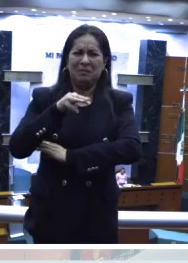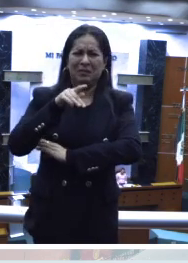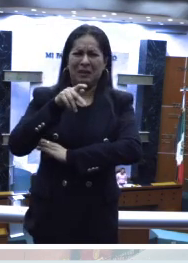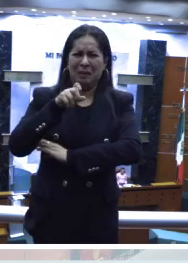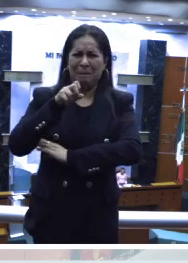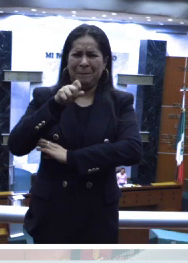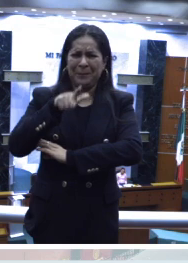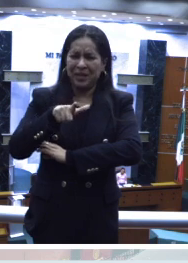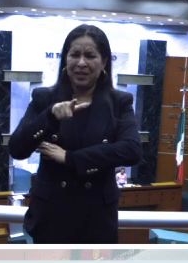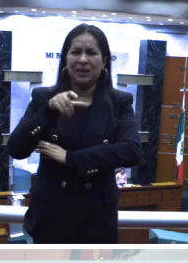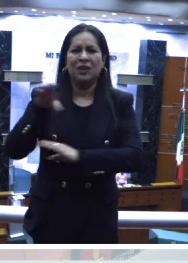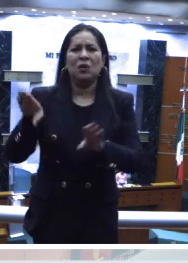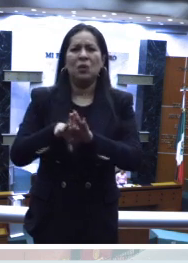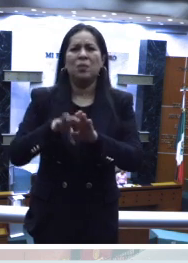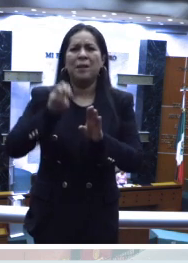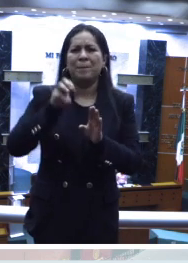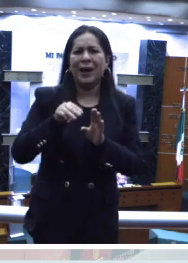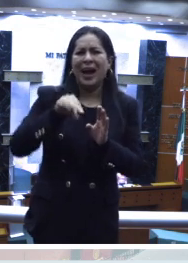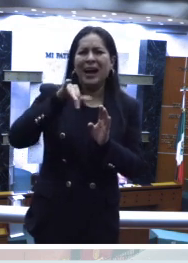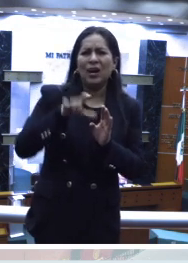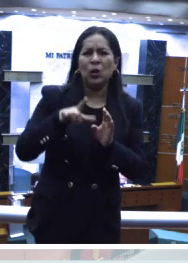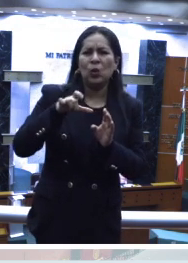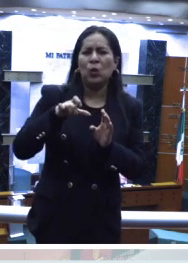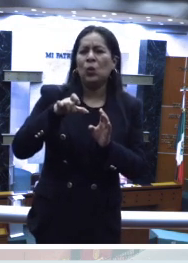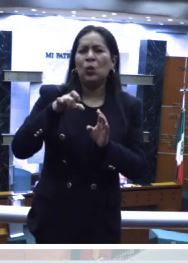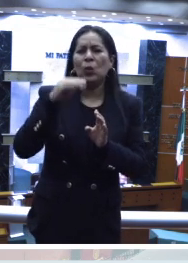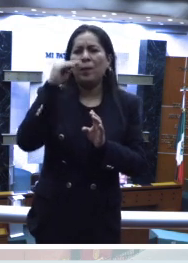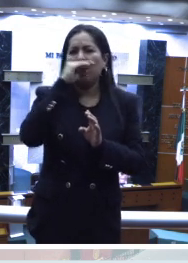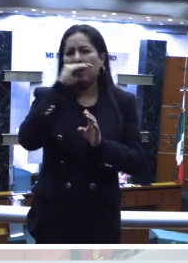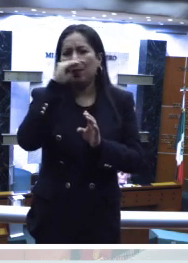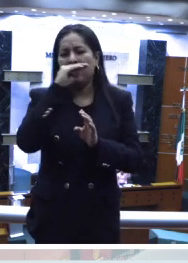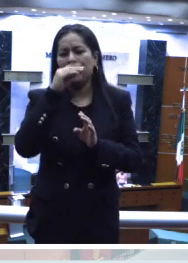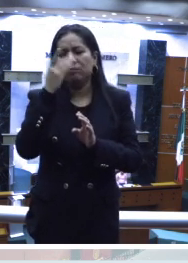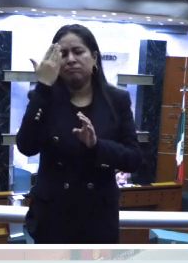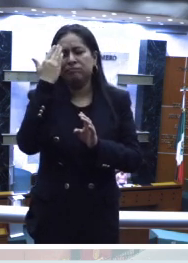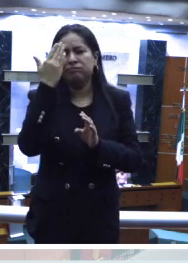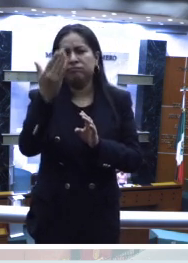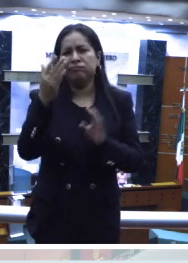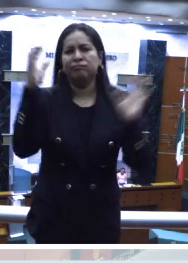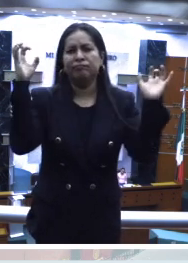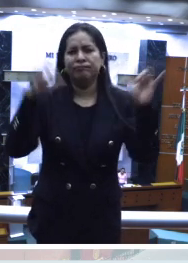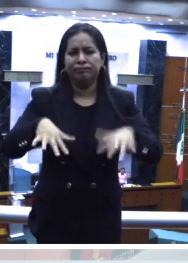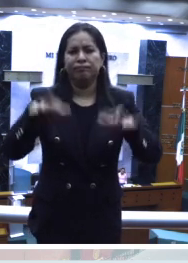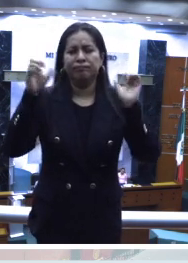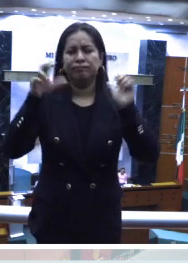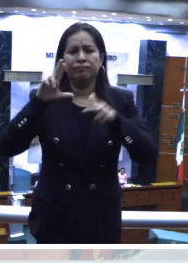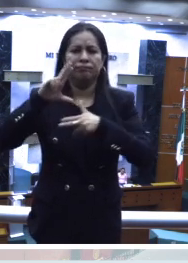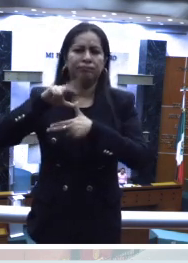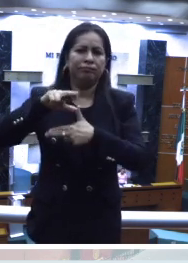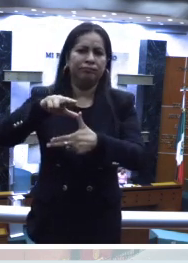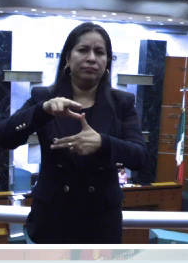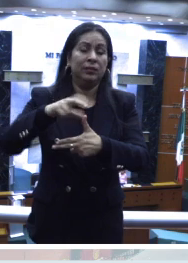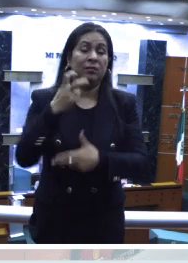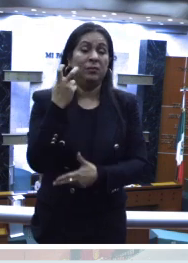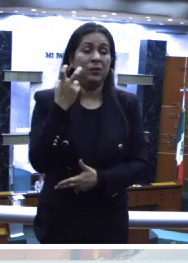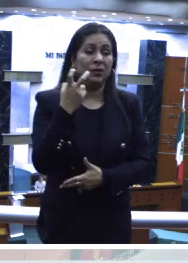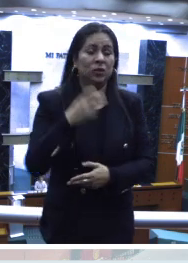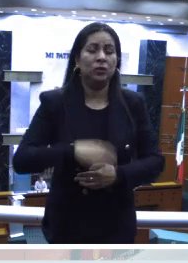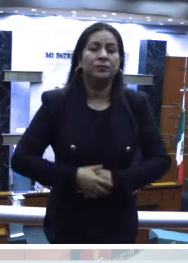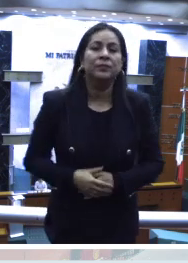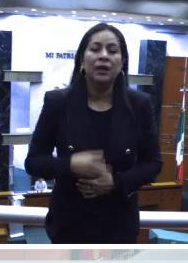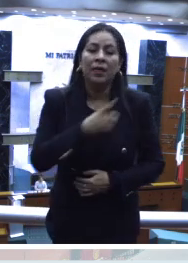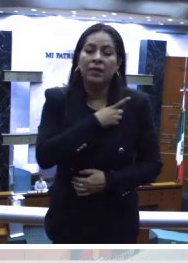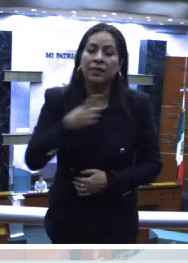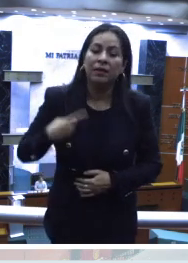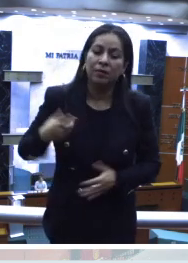así como el macr tulen en Acapulco sean gratuitas durante la contingencia por eso